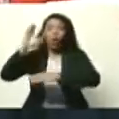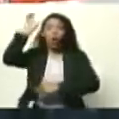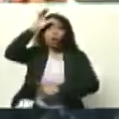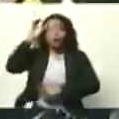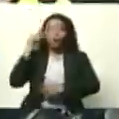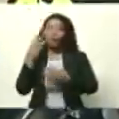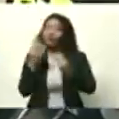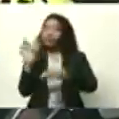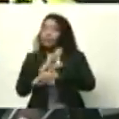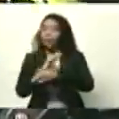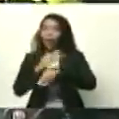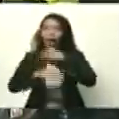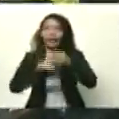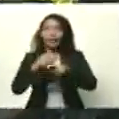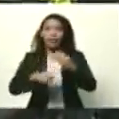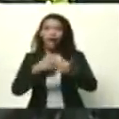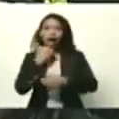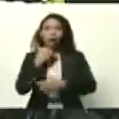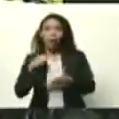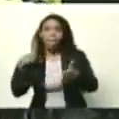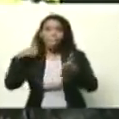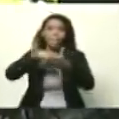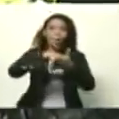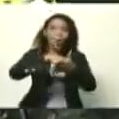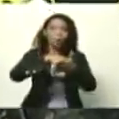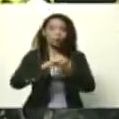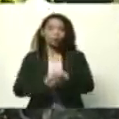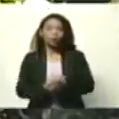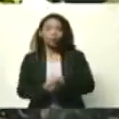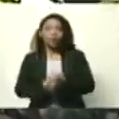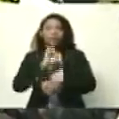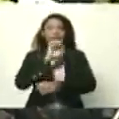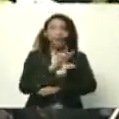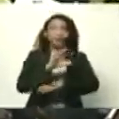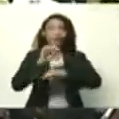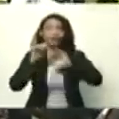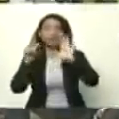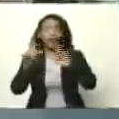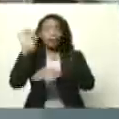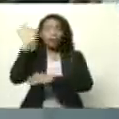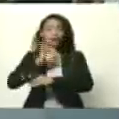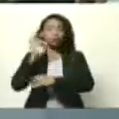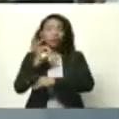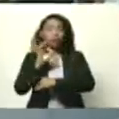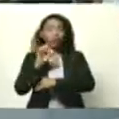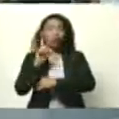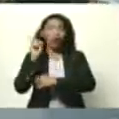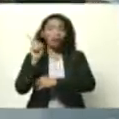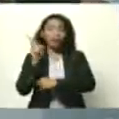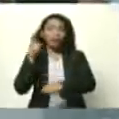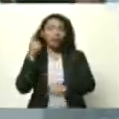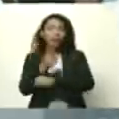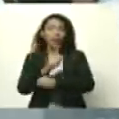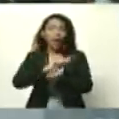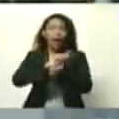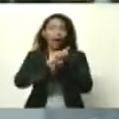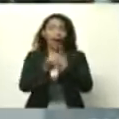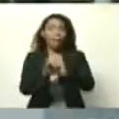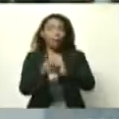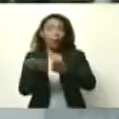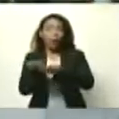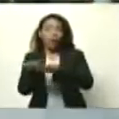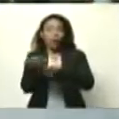de velocidad causante de accidente. Un 36% es debido a un cambio indebido de canal,